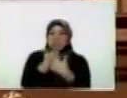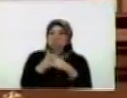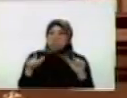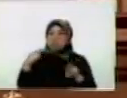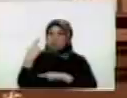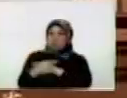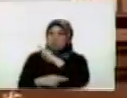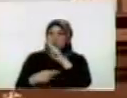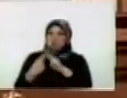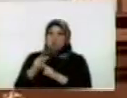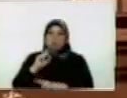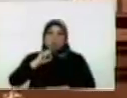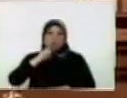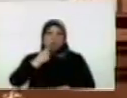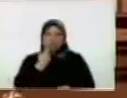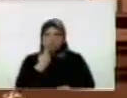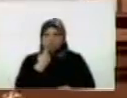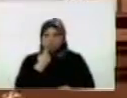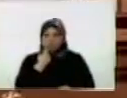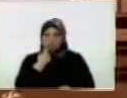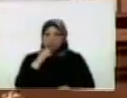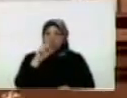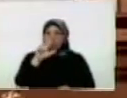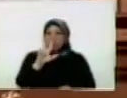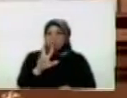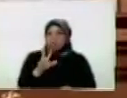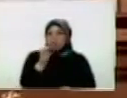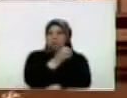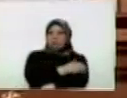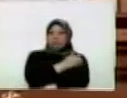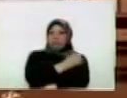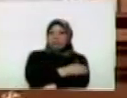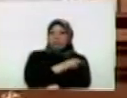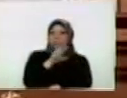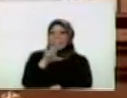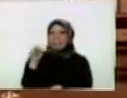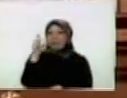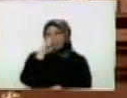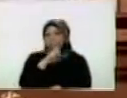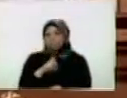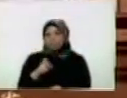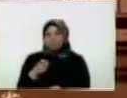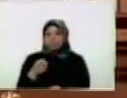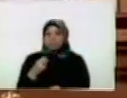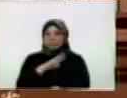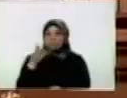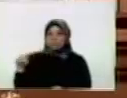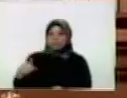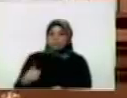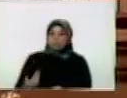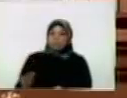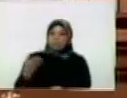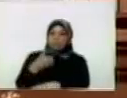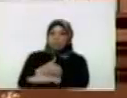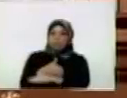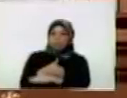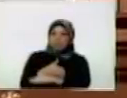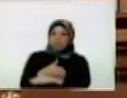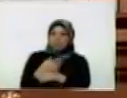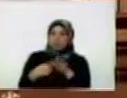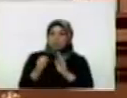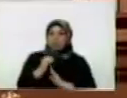universales, secretas, con 3 candidatos de la oposición y más de 20 partidos. Y nosotros fuimos con el